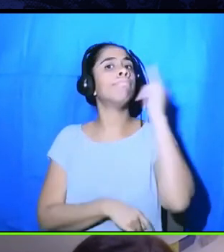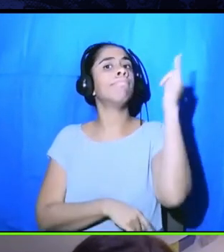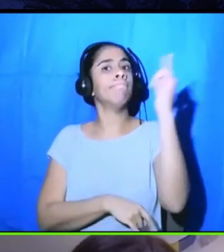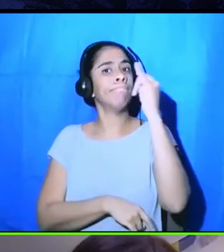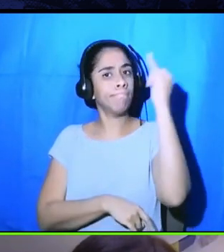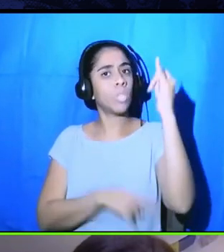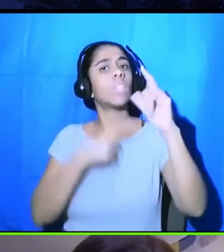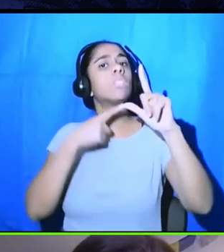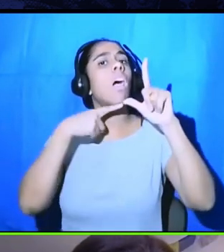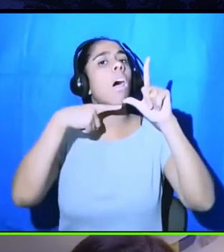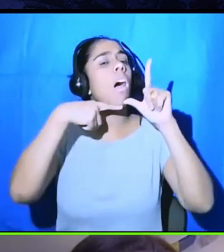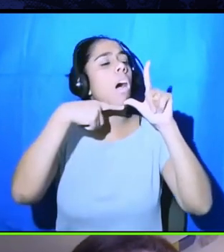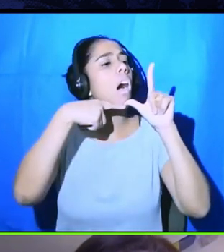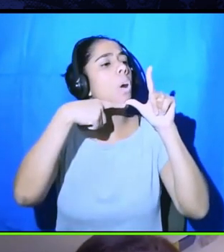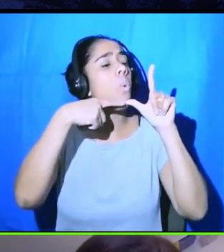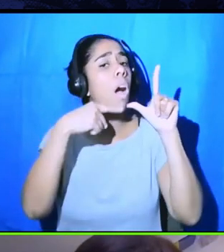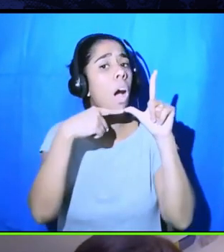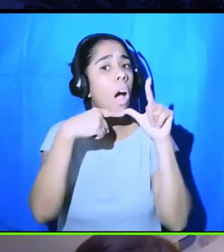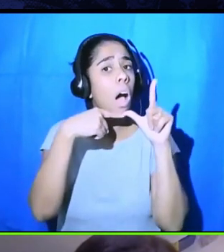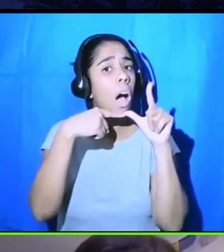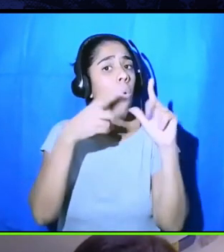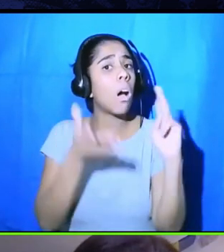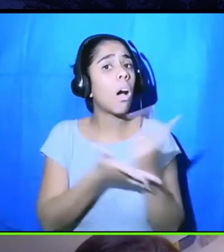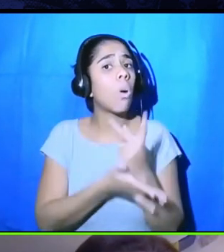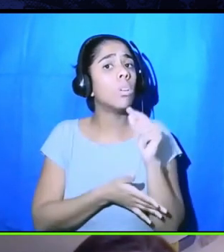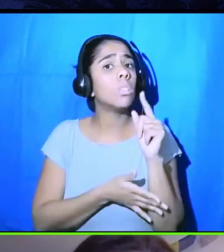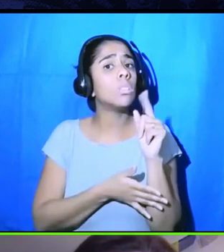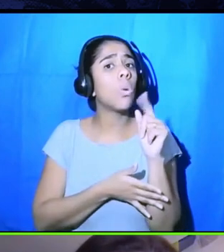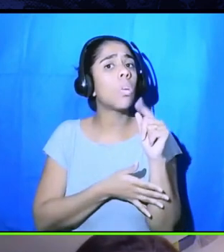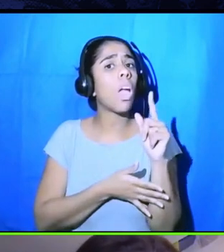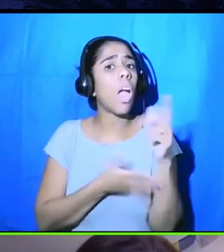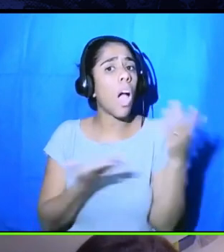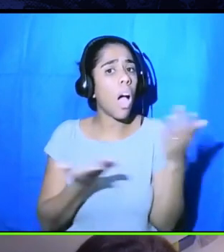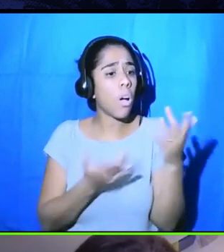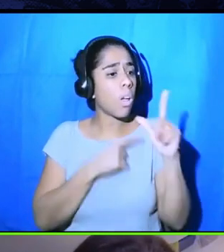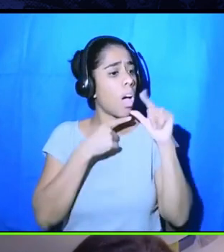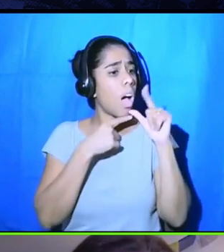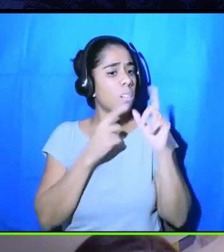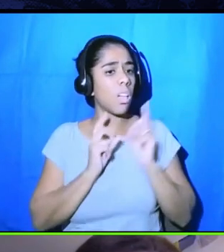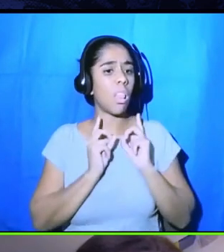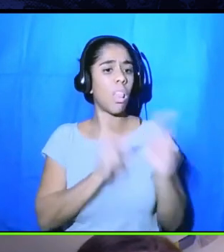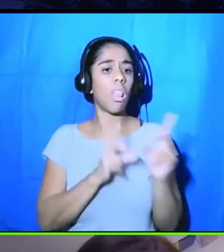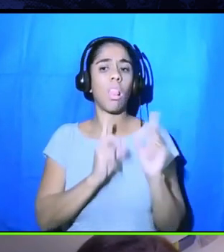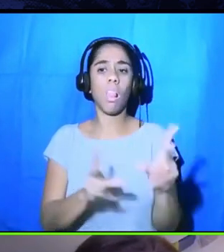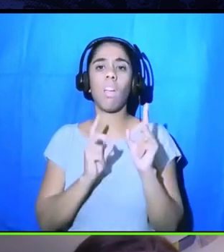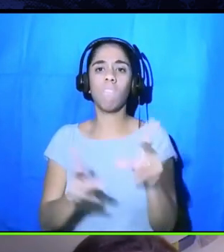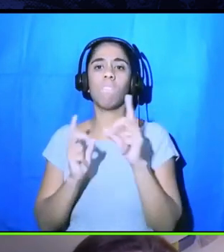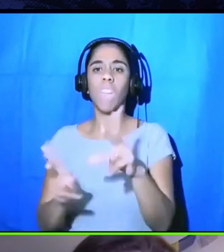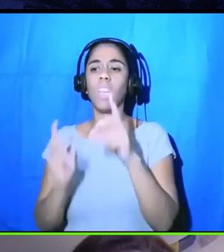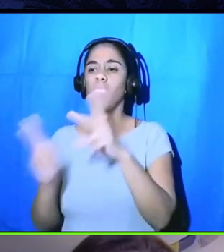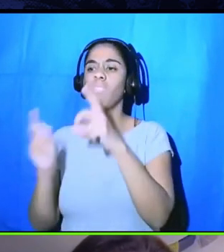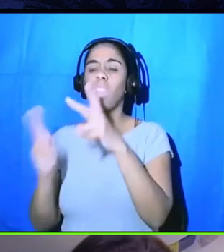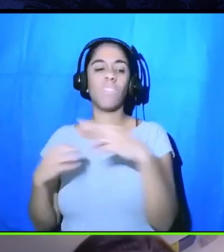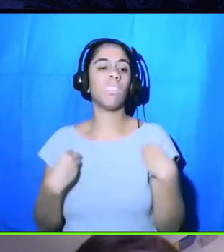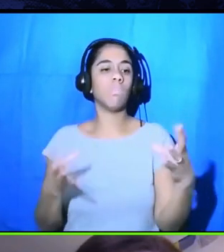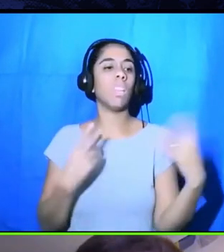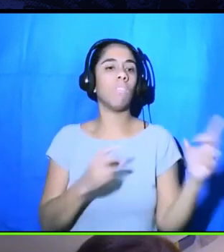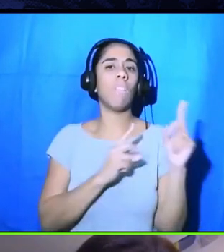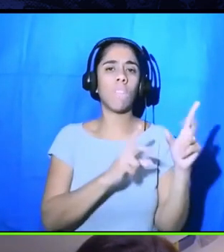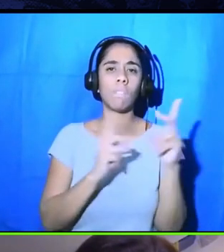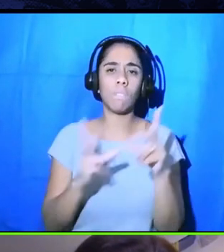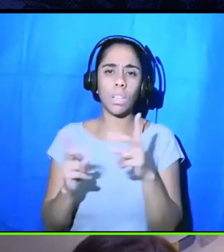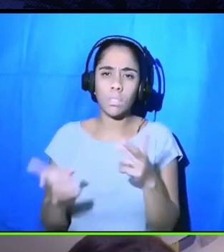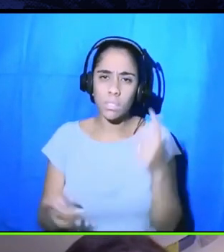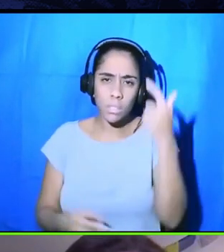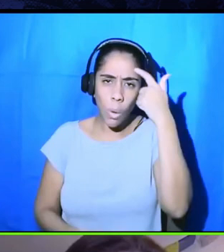vendida al mejor postor sin reconocer el derecho humano al agua el derecho de bienestar de los propios cursos para los